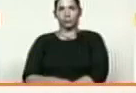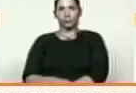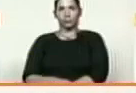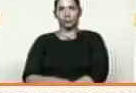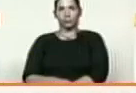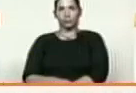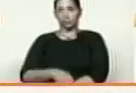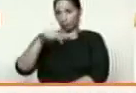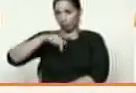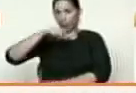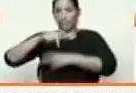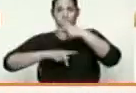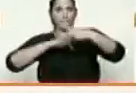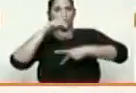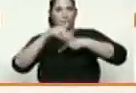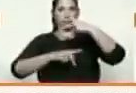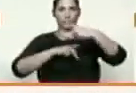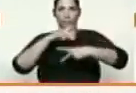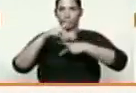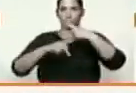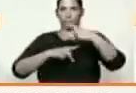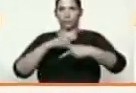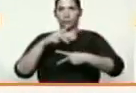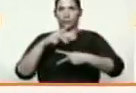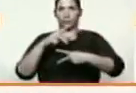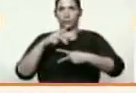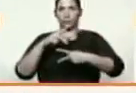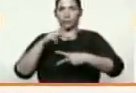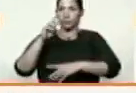En este proceso, el segundo de la revolución,